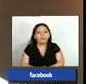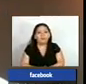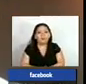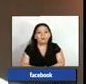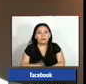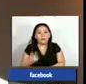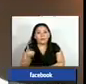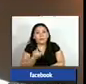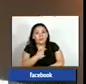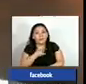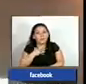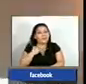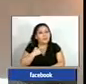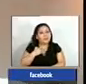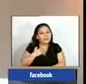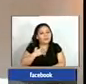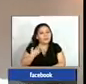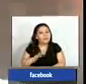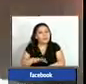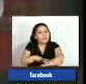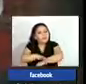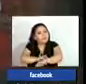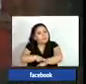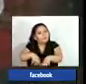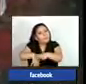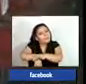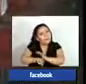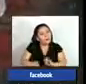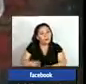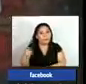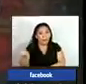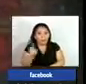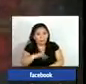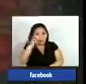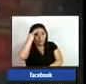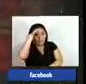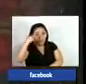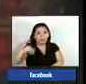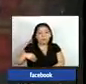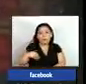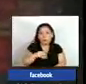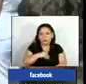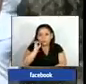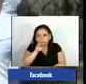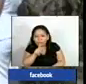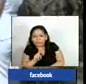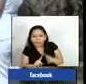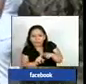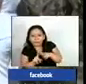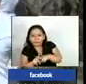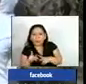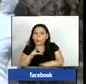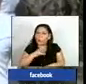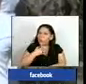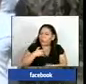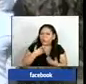El paciente comienza a sentir dolor articular. Expertos recomiendan que ante el surgimiento de cualquiera de los síntomas se